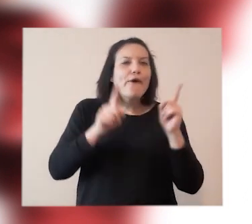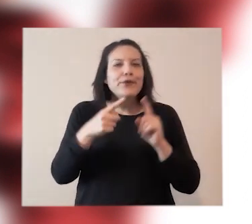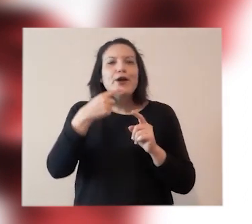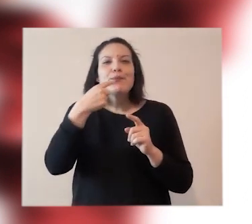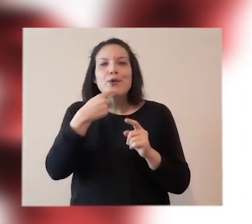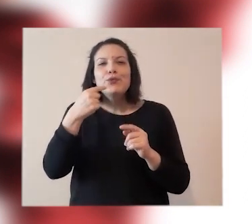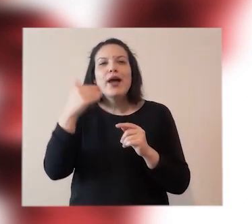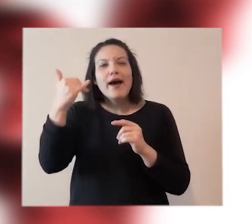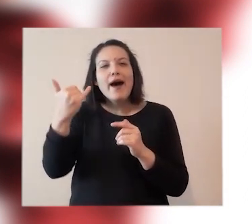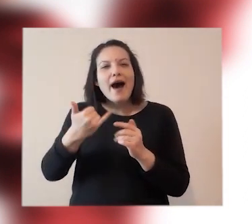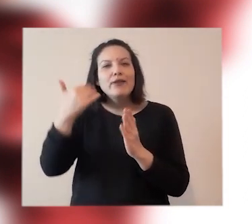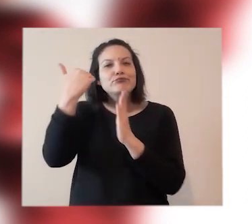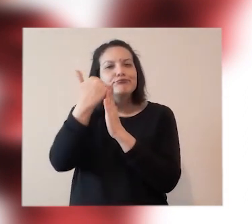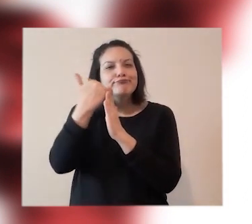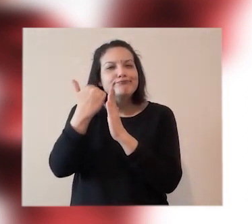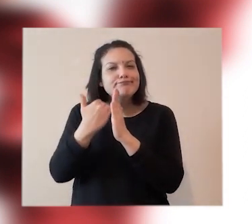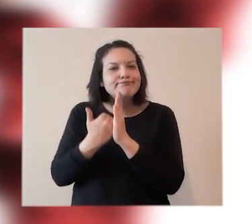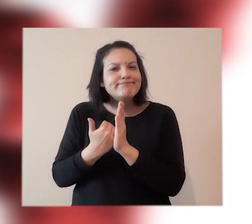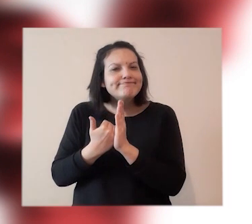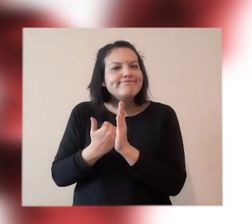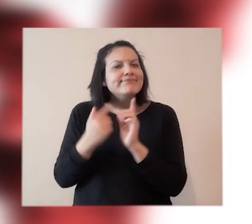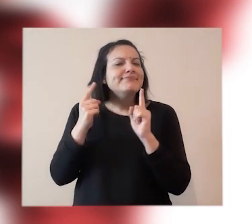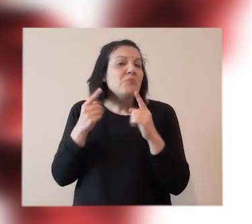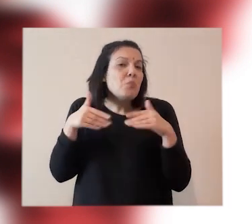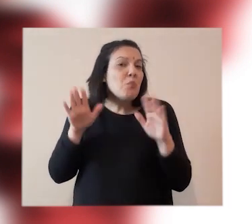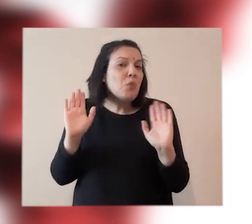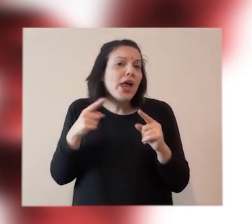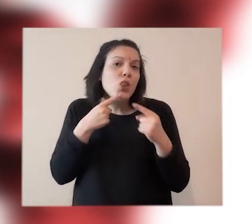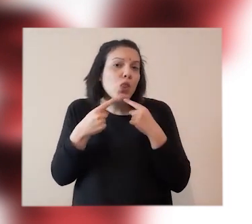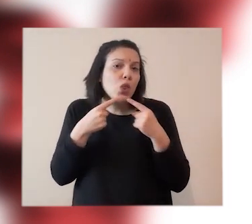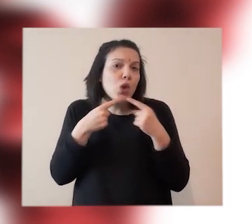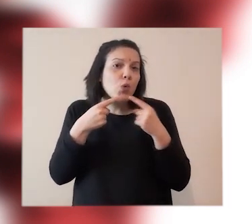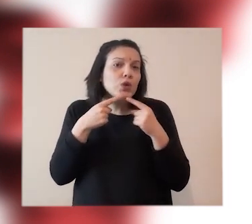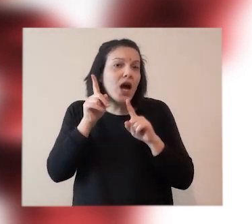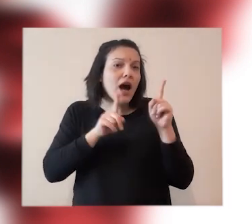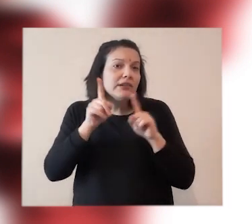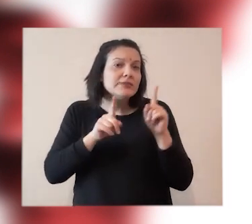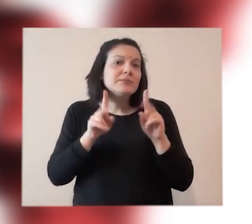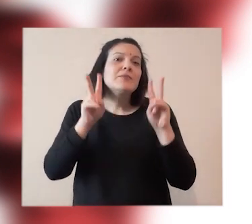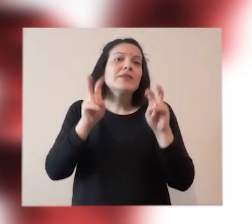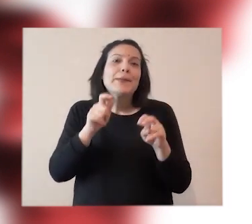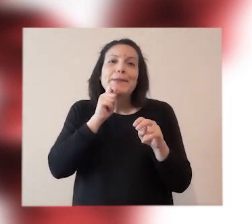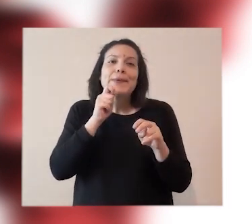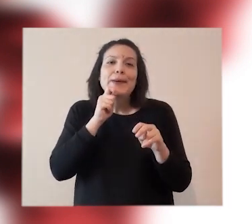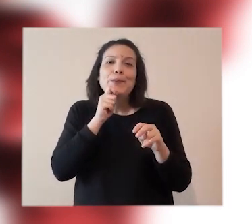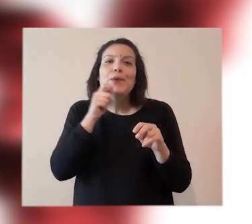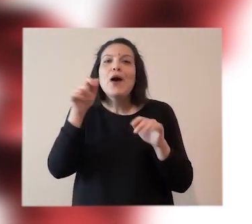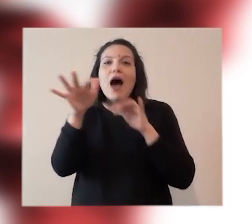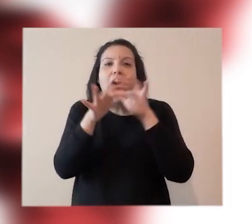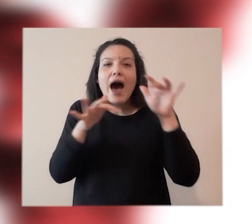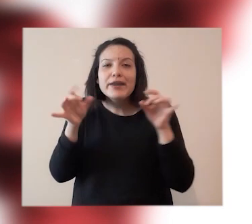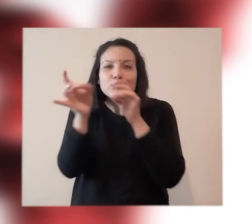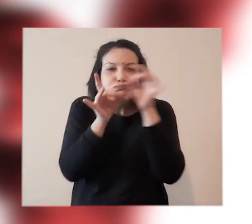también pueden surgir, como hablábamos hoy, que son cuestiones que muchas veces han generado dudas, el tema de la persistencia en el aire, bueno,